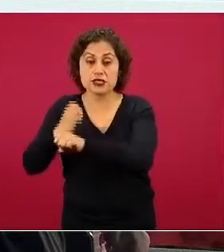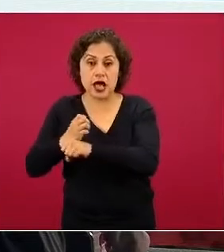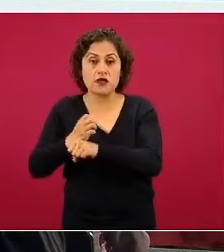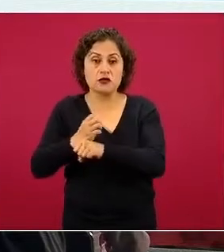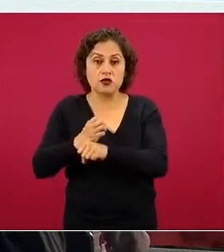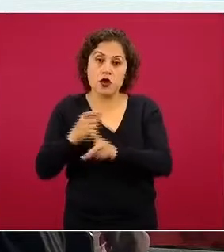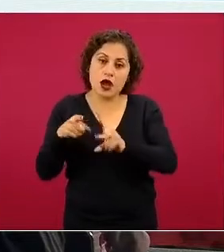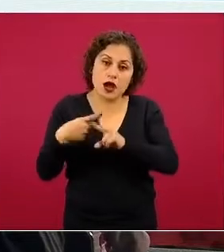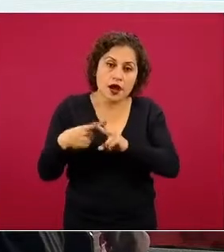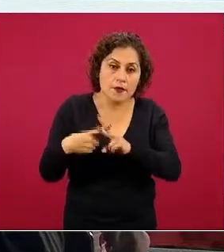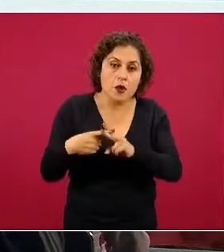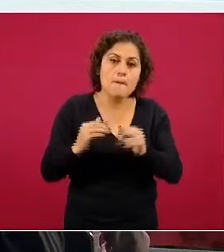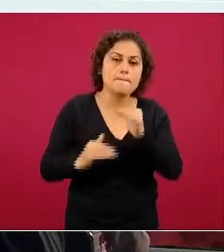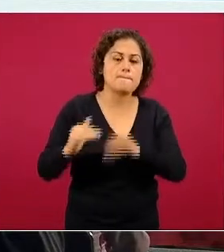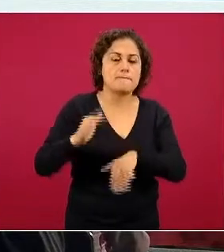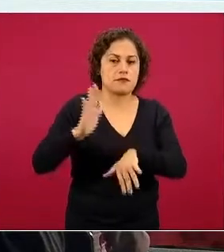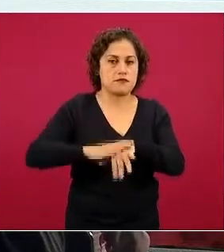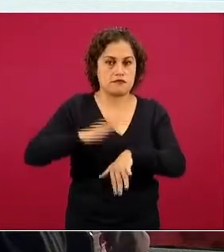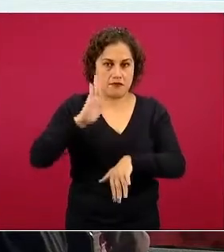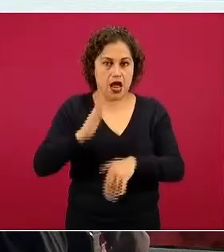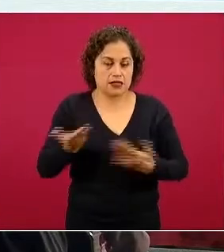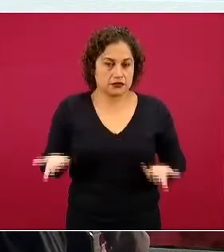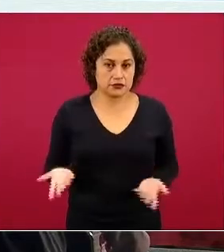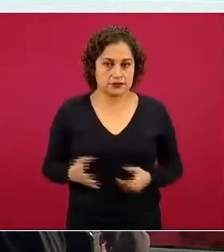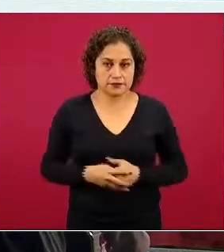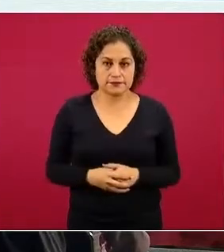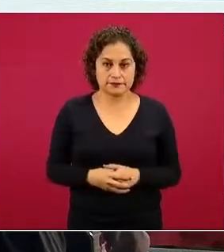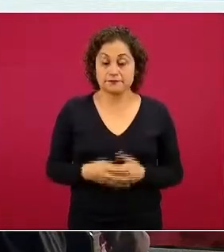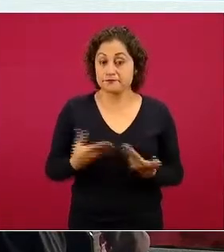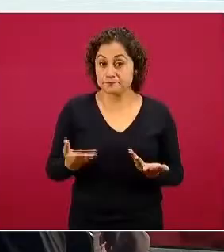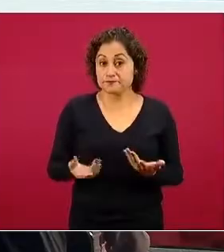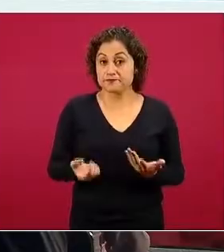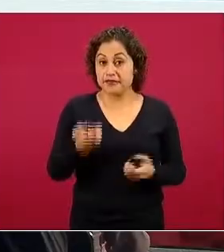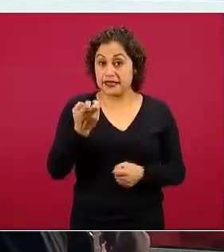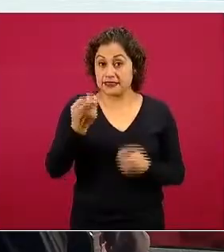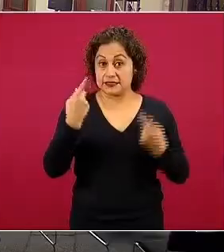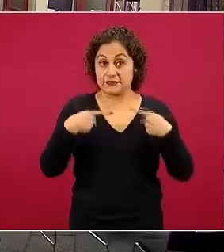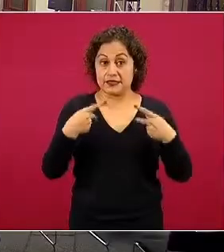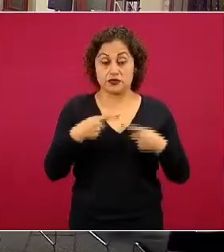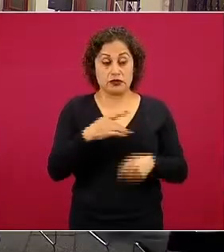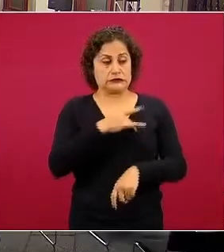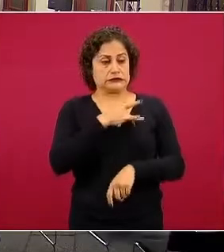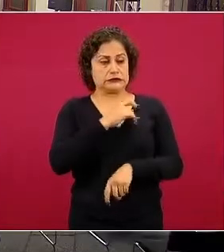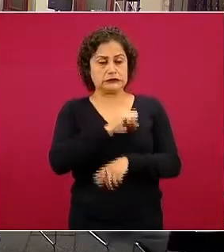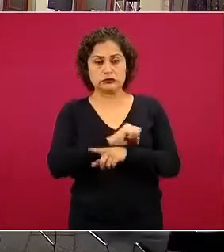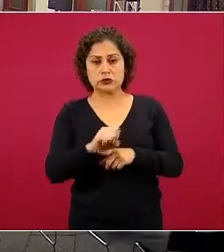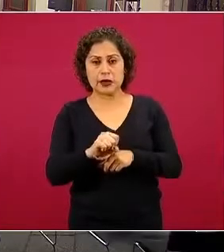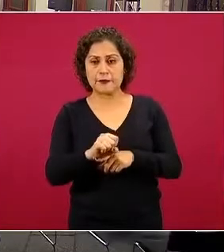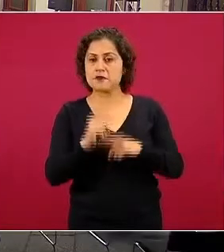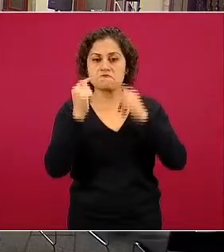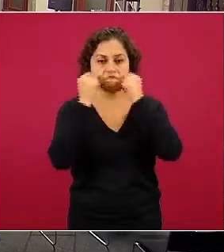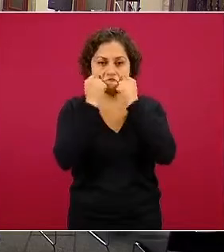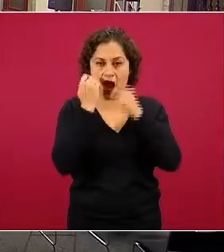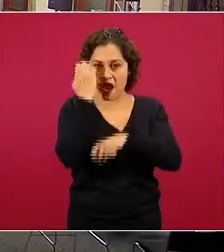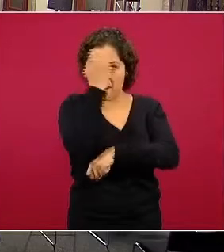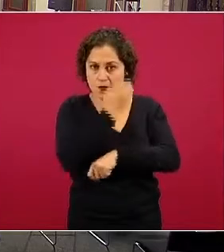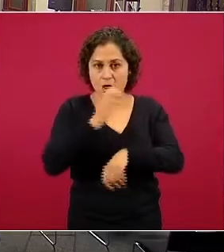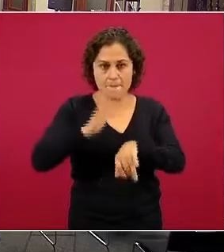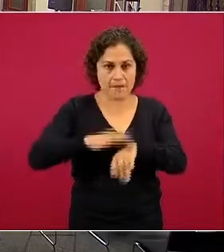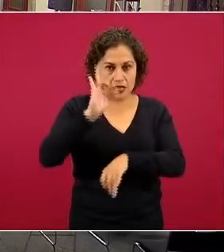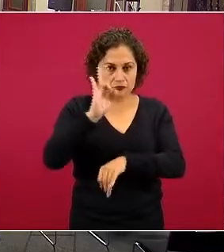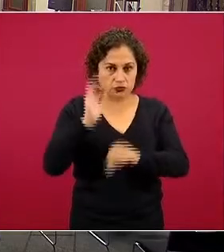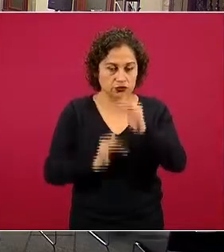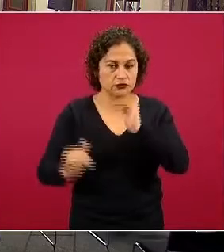este 10% de personas que tienen un caso leve, que son considerados como ambulatorios o